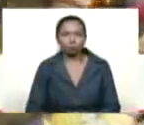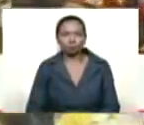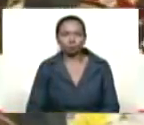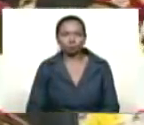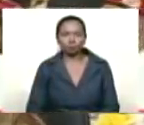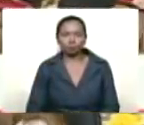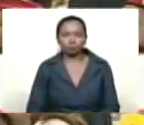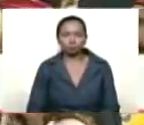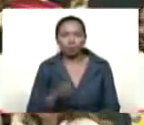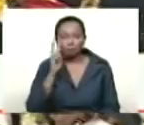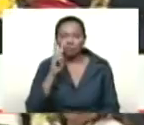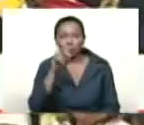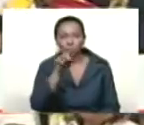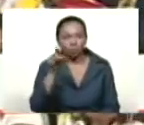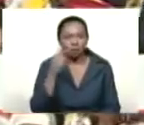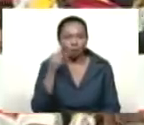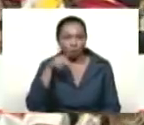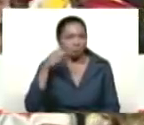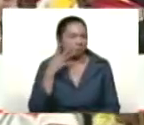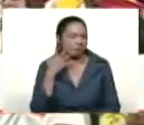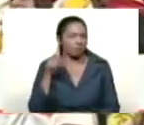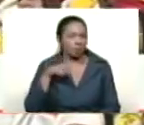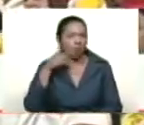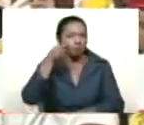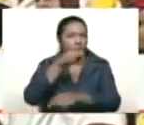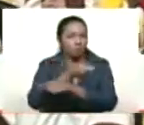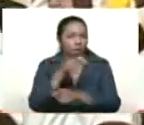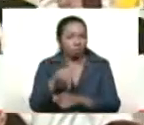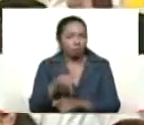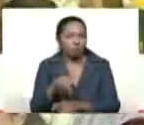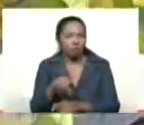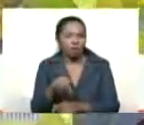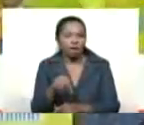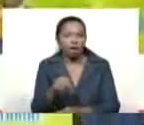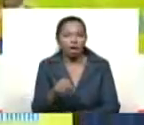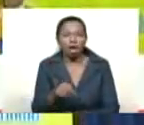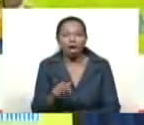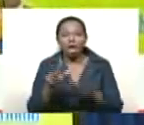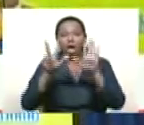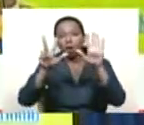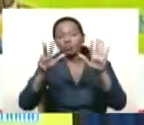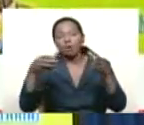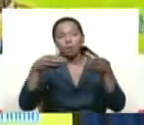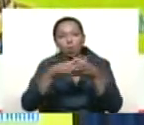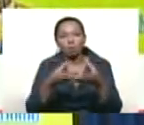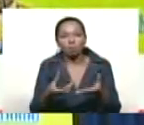Fíjense ustedes, hoy estamos graduando en esta octava corte